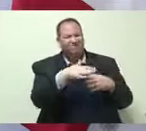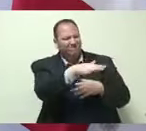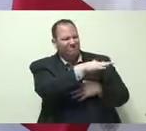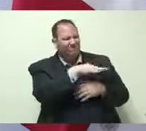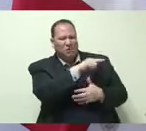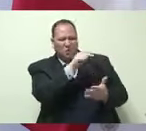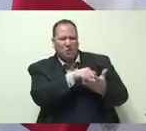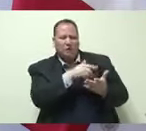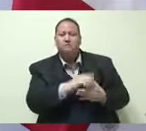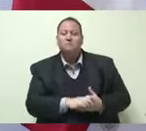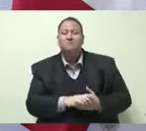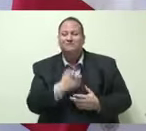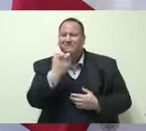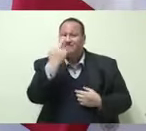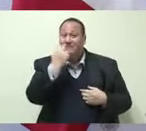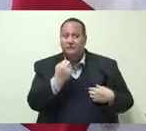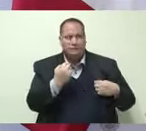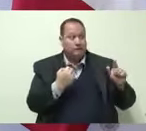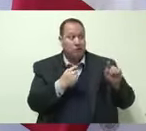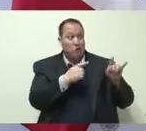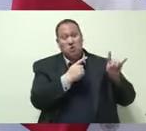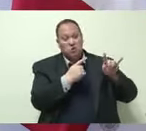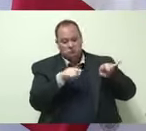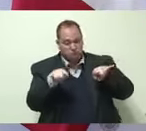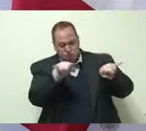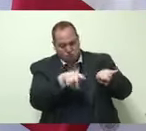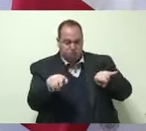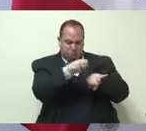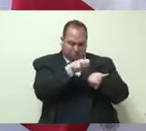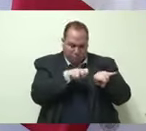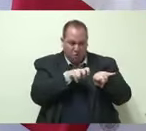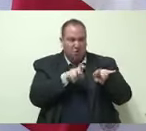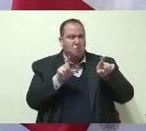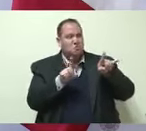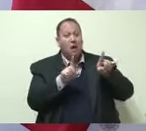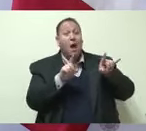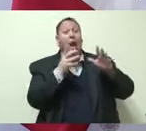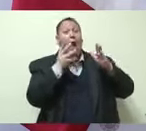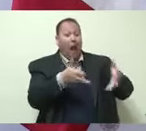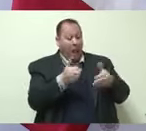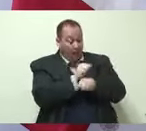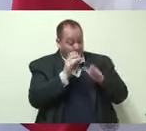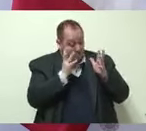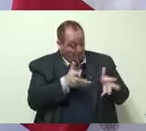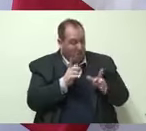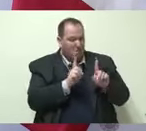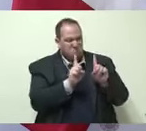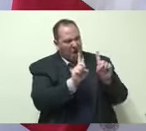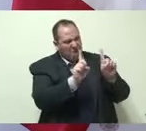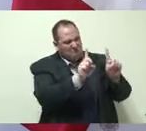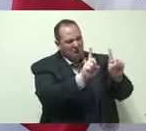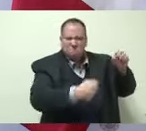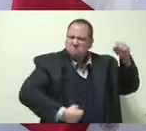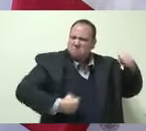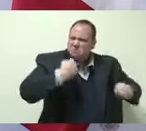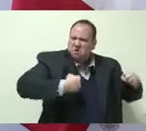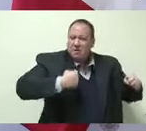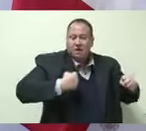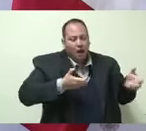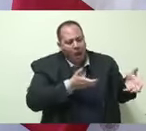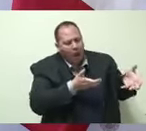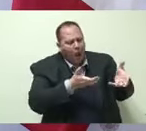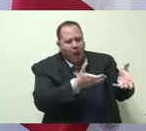lugar, razón por la cual estos sujetos huyen, pie tierra, los vehículos quedan en el lugar, huyen y sobre el camino